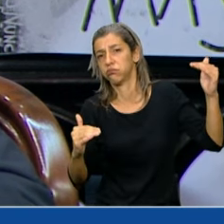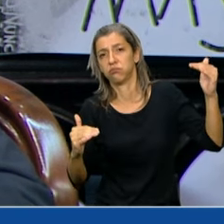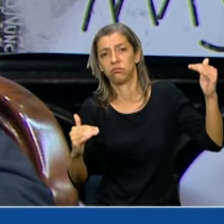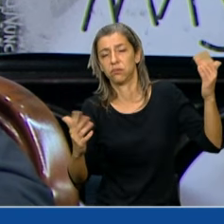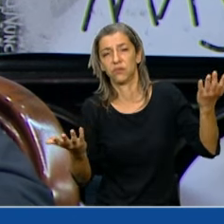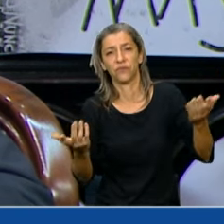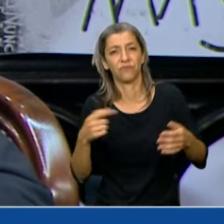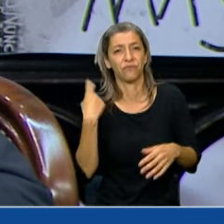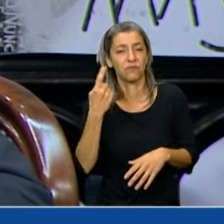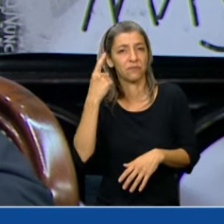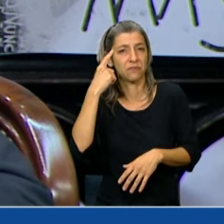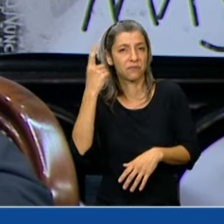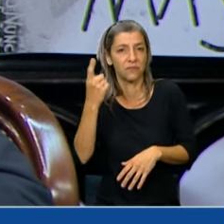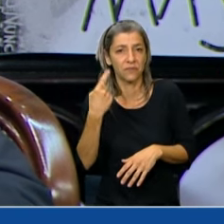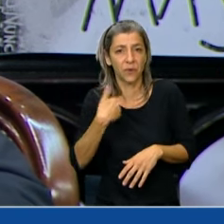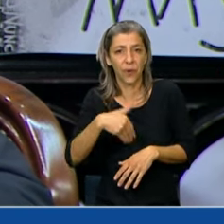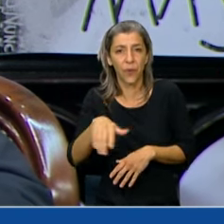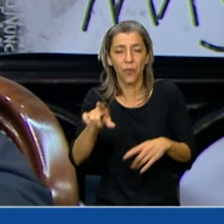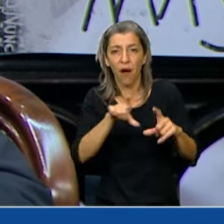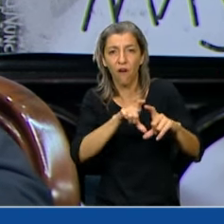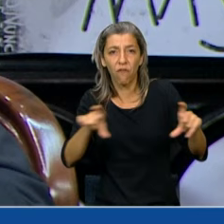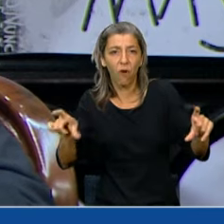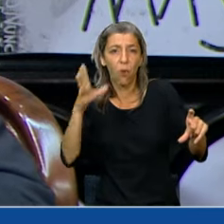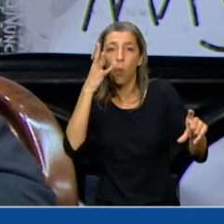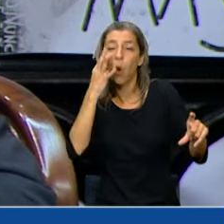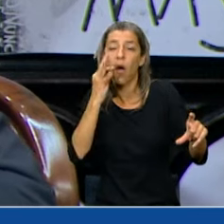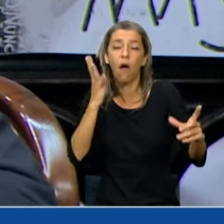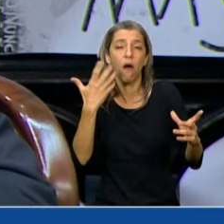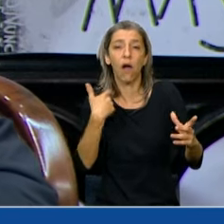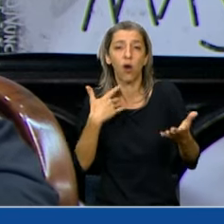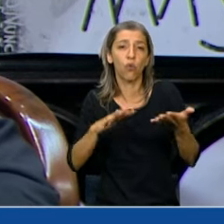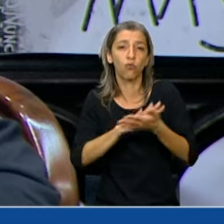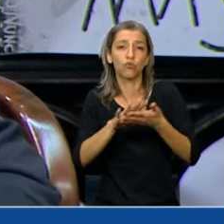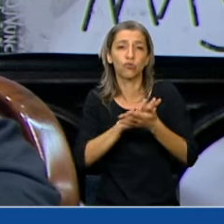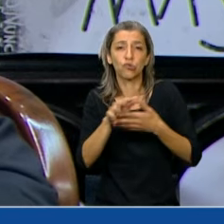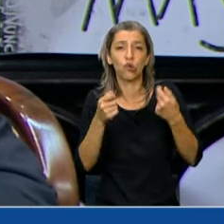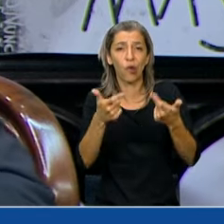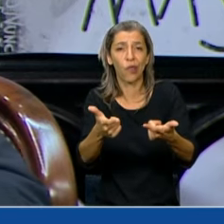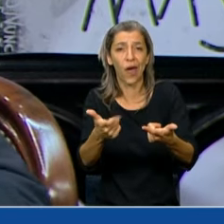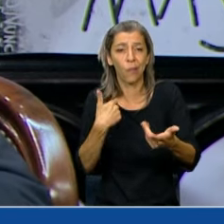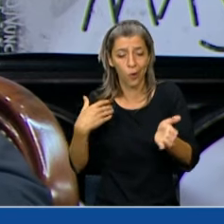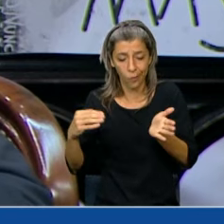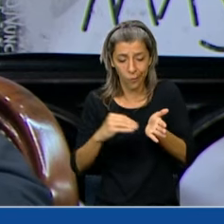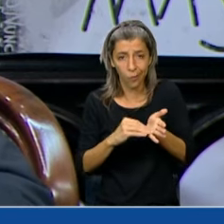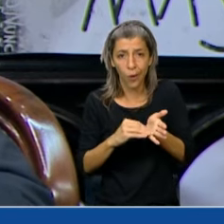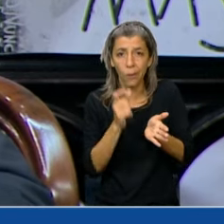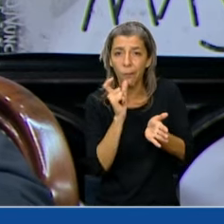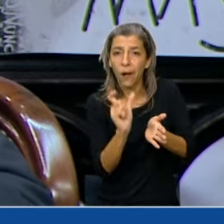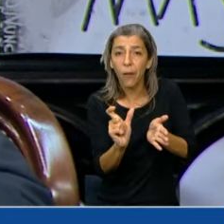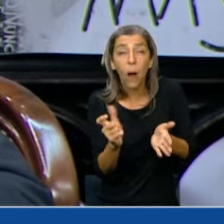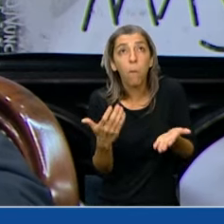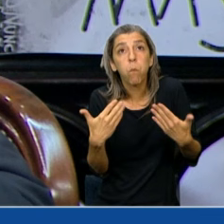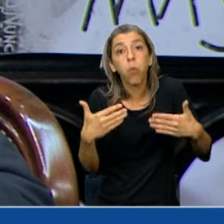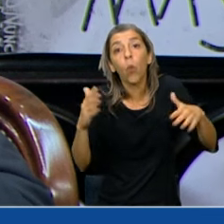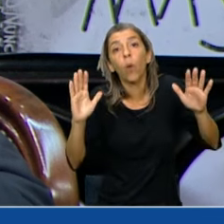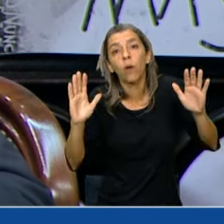una fórmula con la palabra pudiendo pudiendo las partes pudiendo